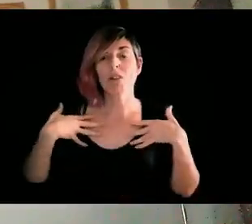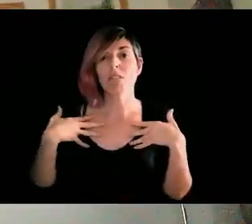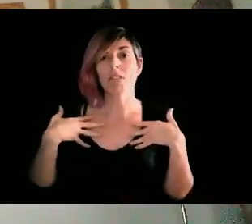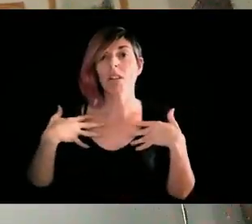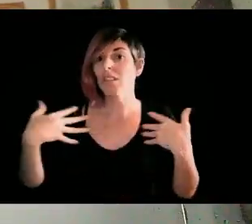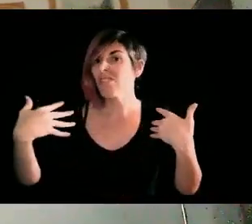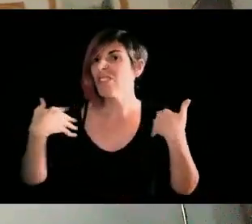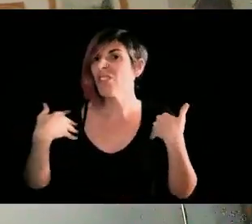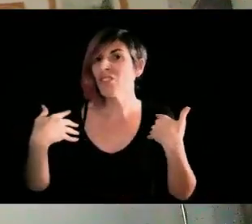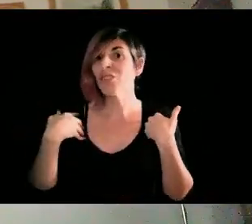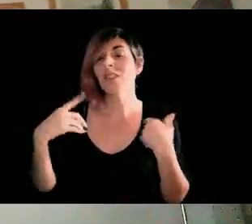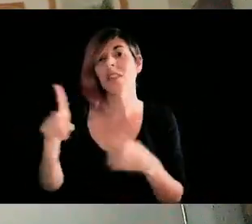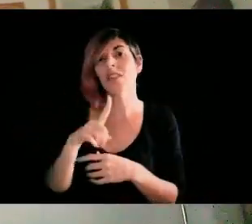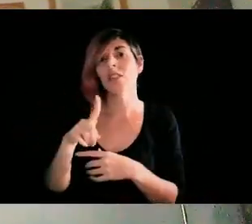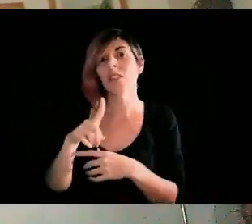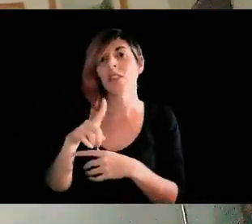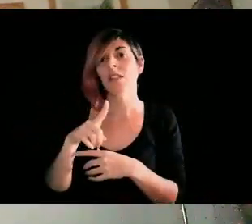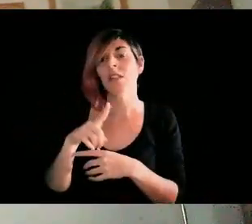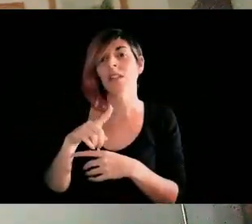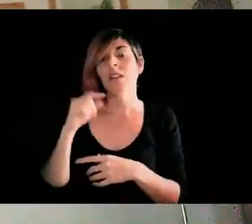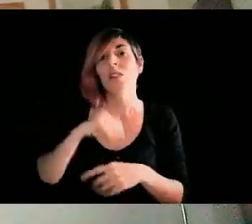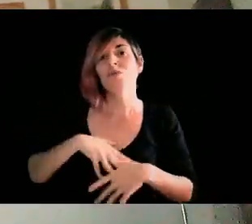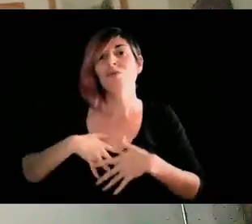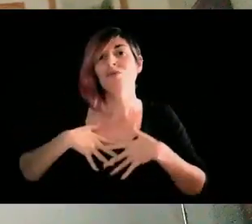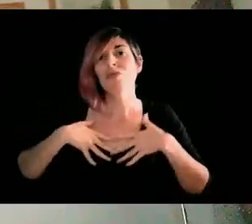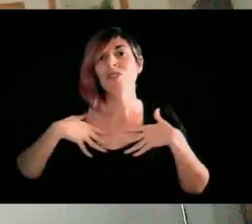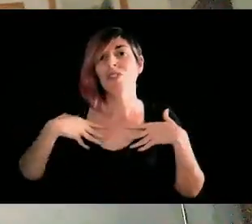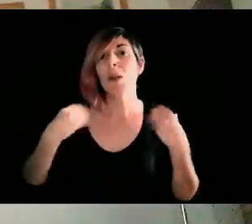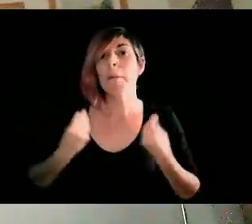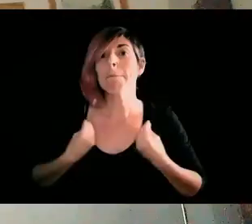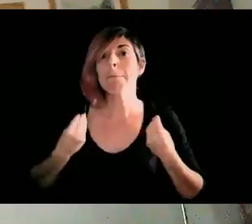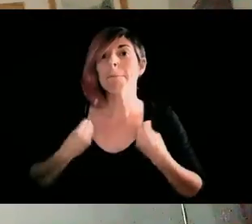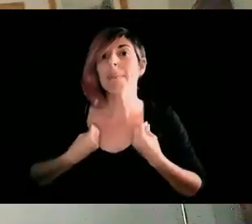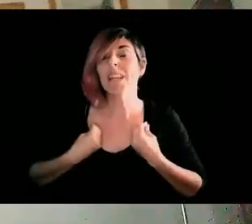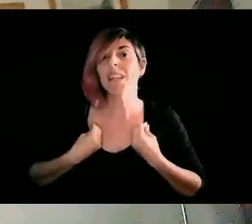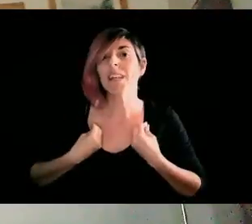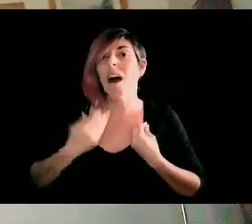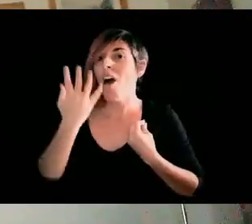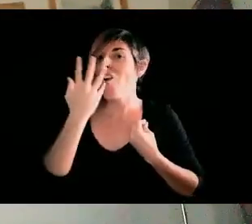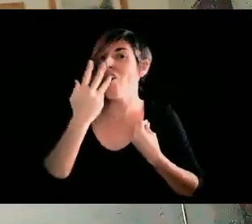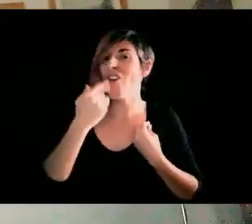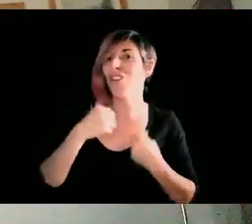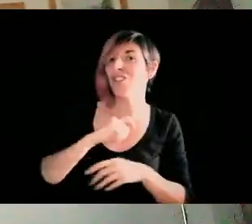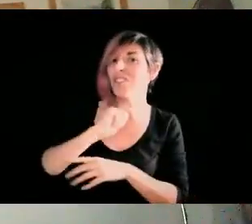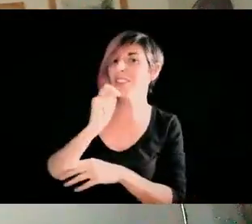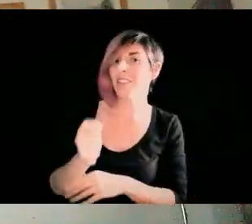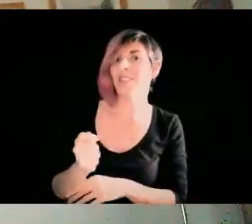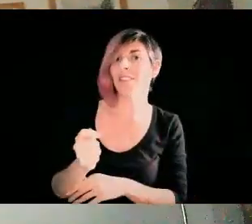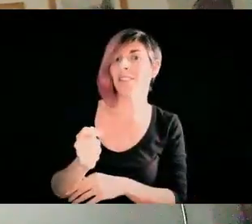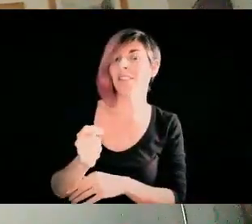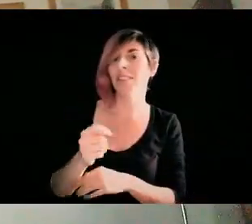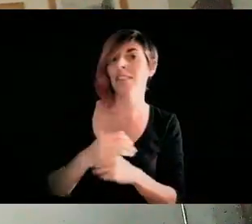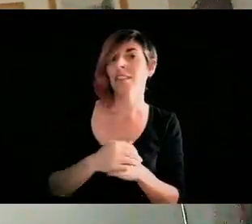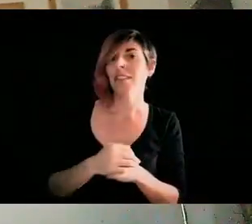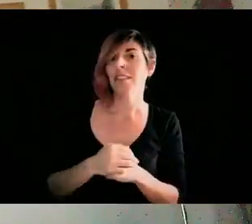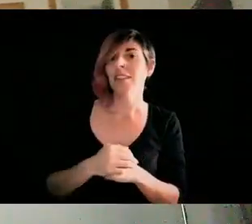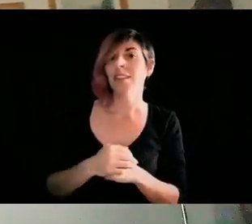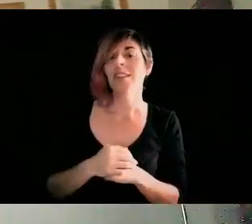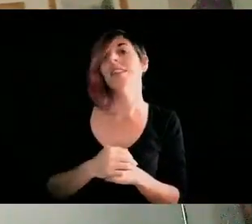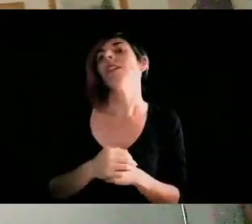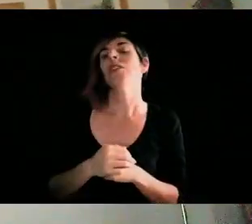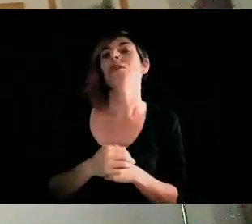las emociones no nos hacen daño, sino que enriquecen nuestra vida con una paleta de colores mayor.